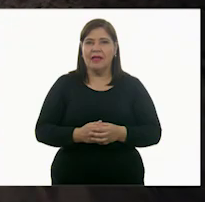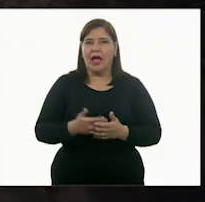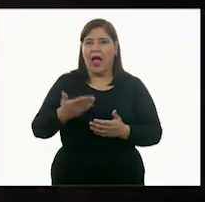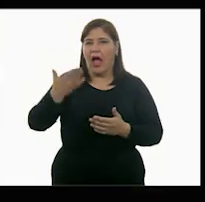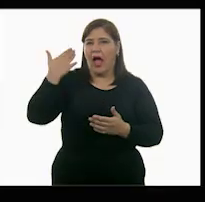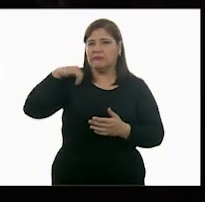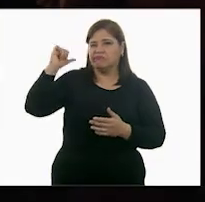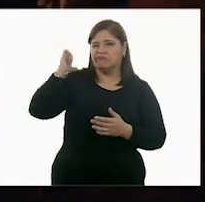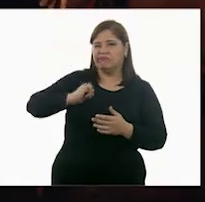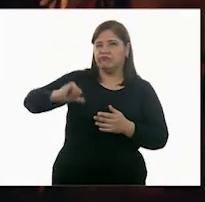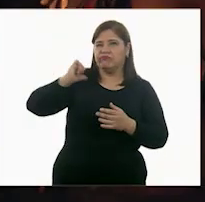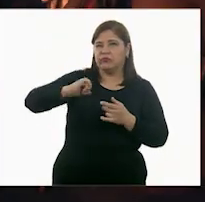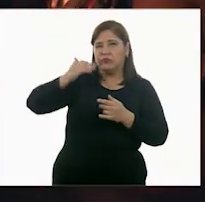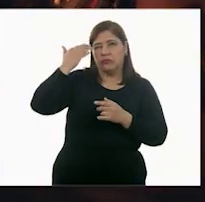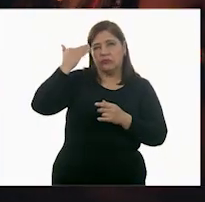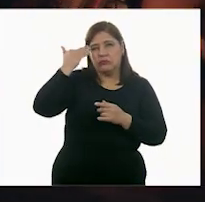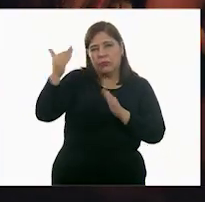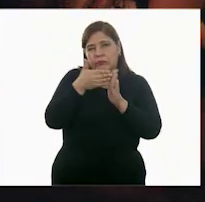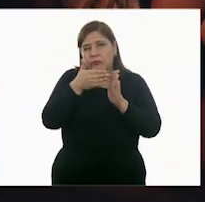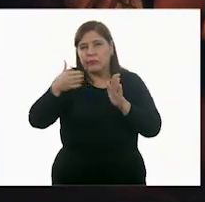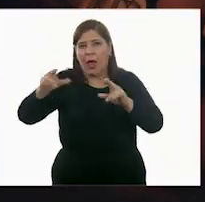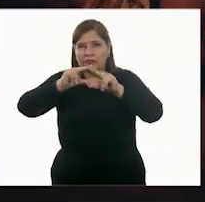De hielo.